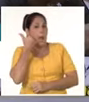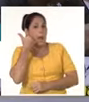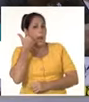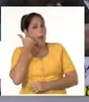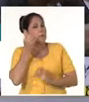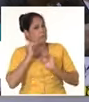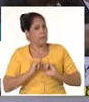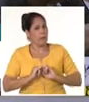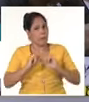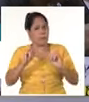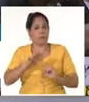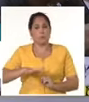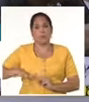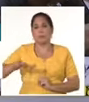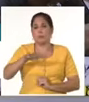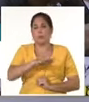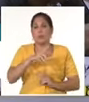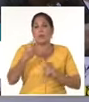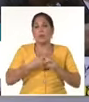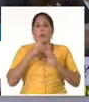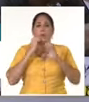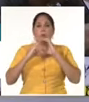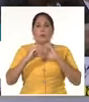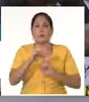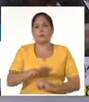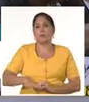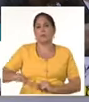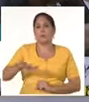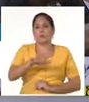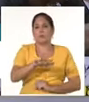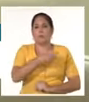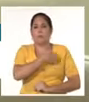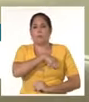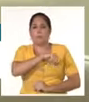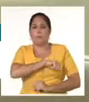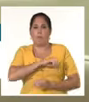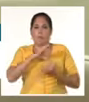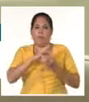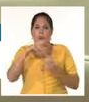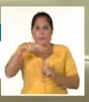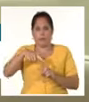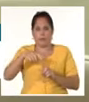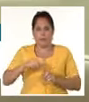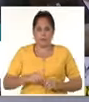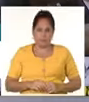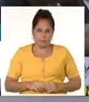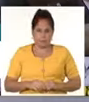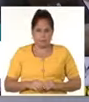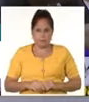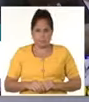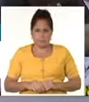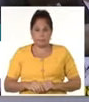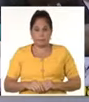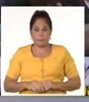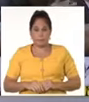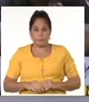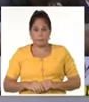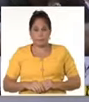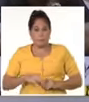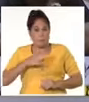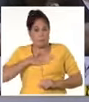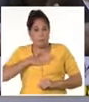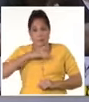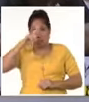información y la comunicación social a la población en el presente escenario en el propio San